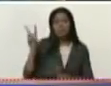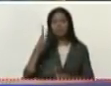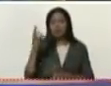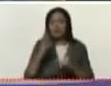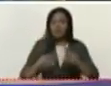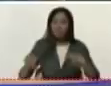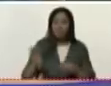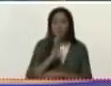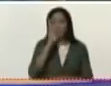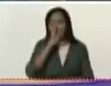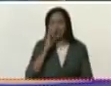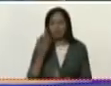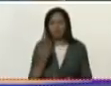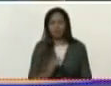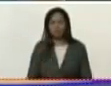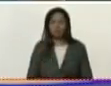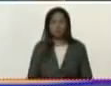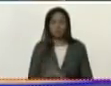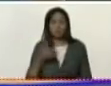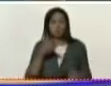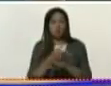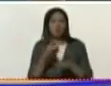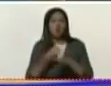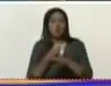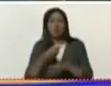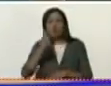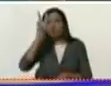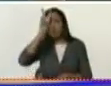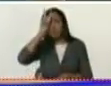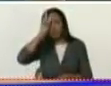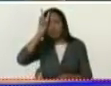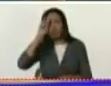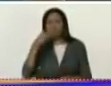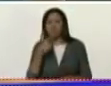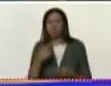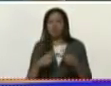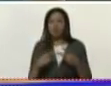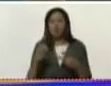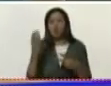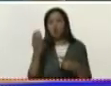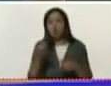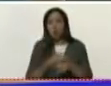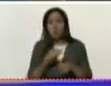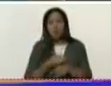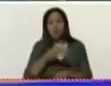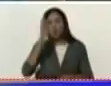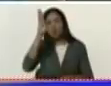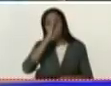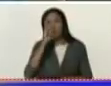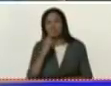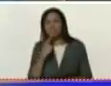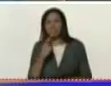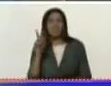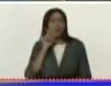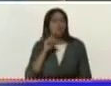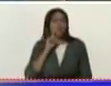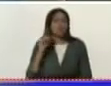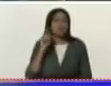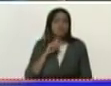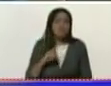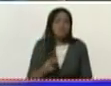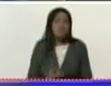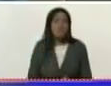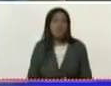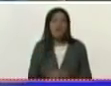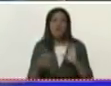brasilero. Hoy salió el gobierno de Perú y el gobierno de Brasil a desmentir